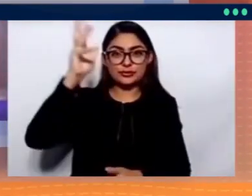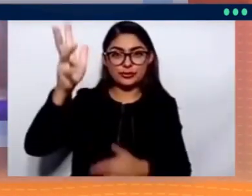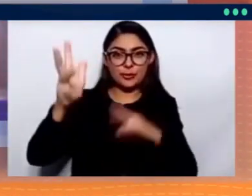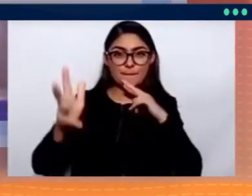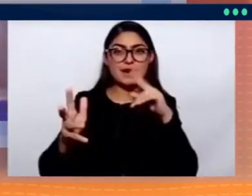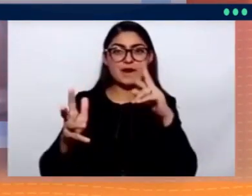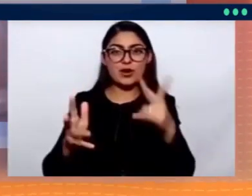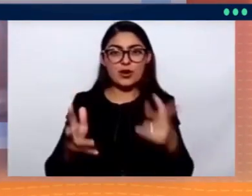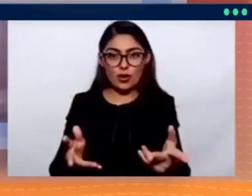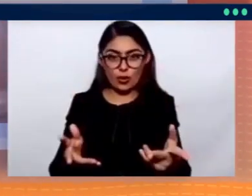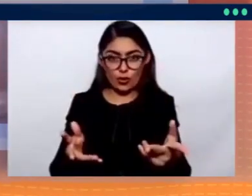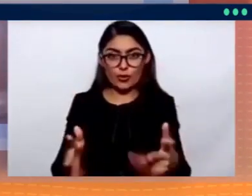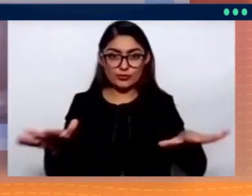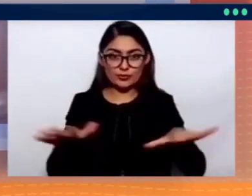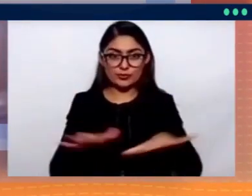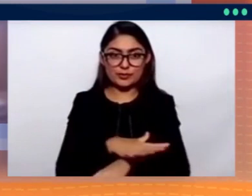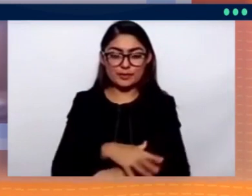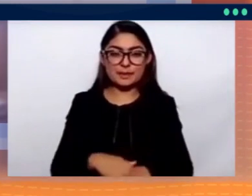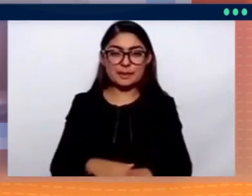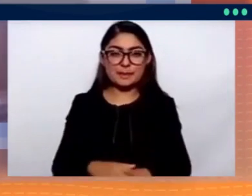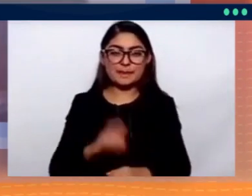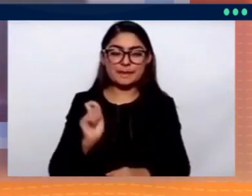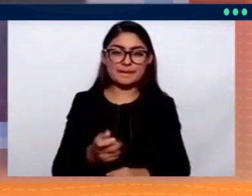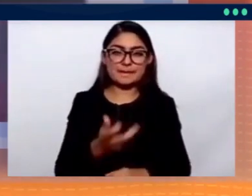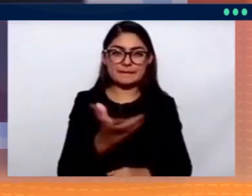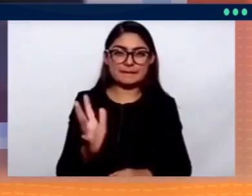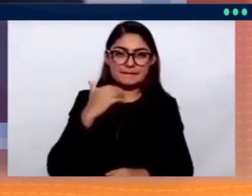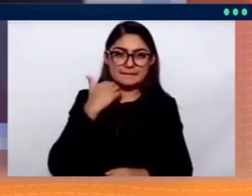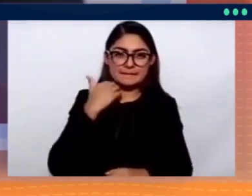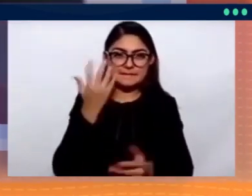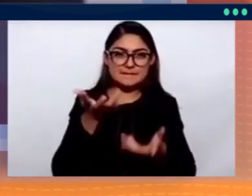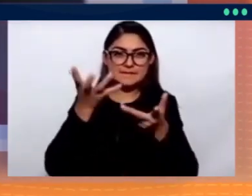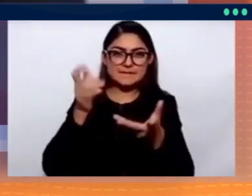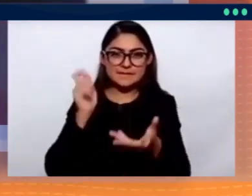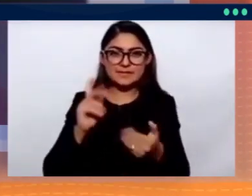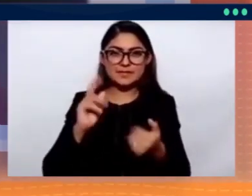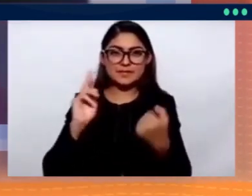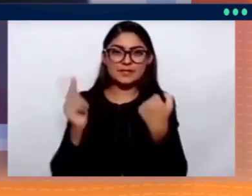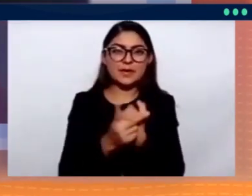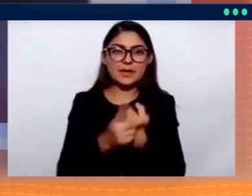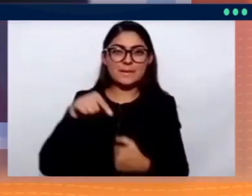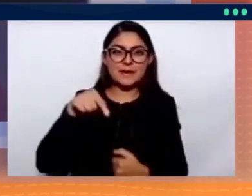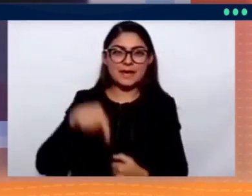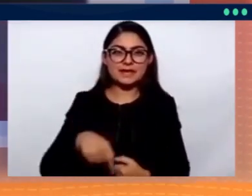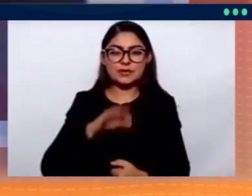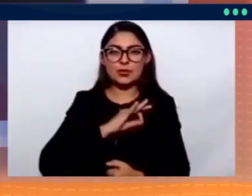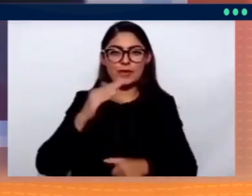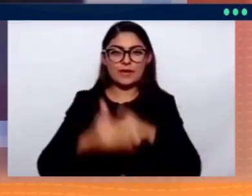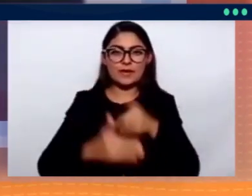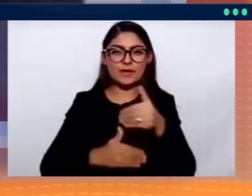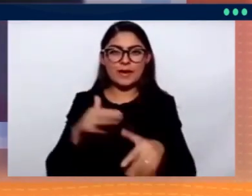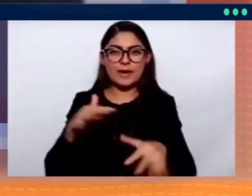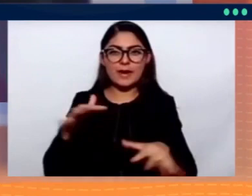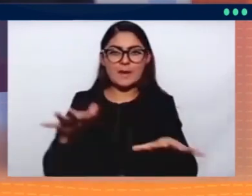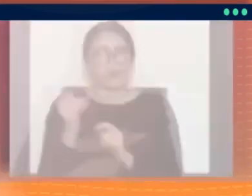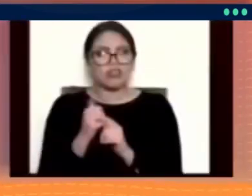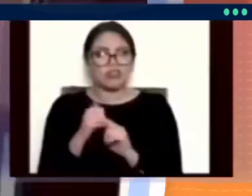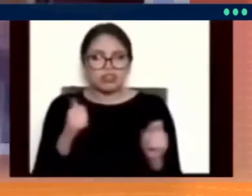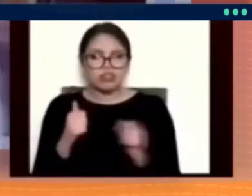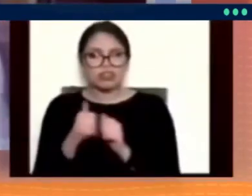está este anhelo de que el país pueda ser un lugar mejor, un lugar más justo, un lugar más